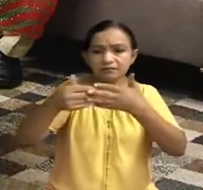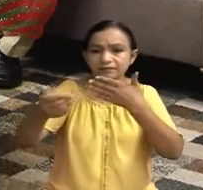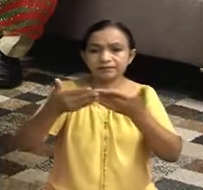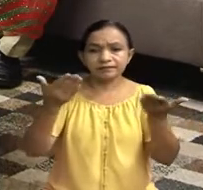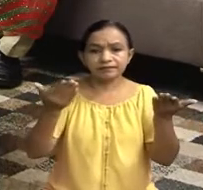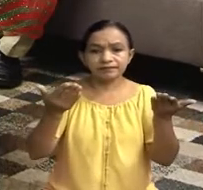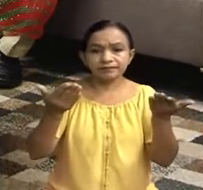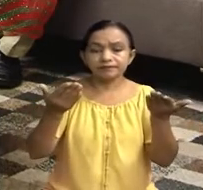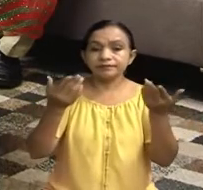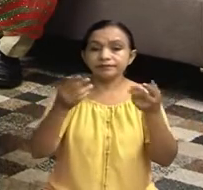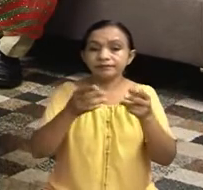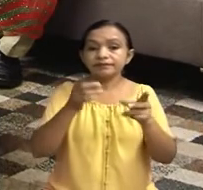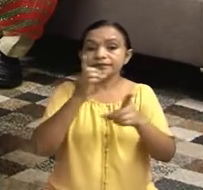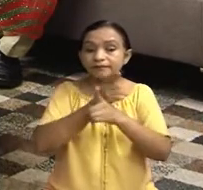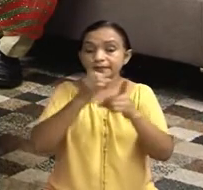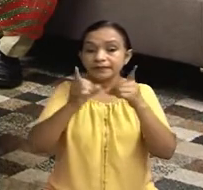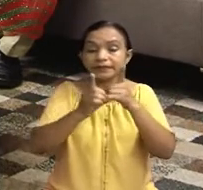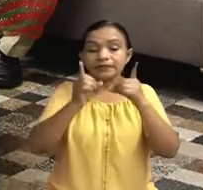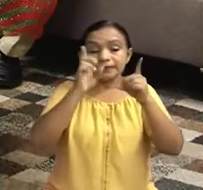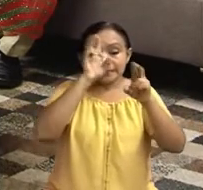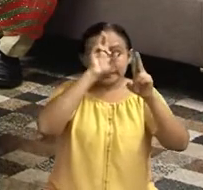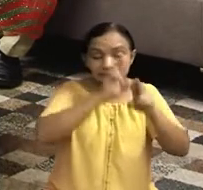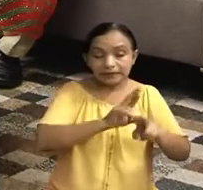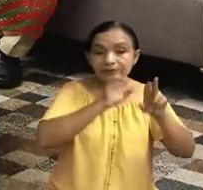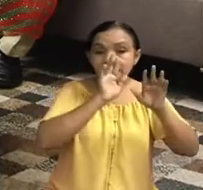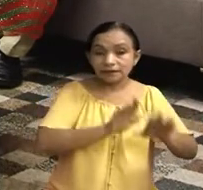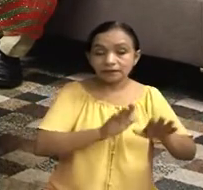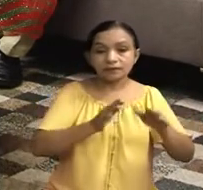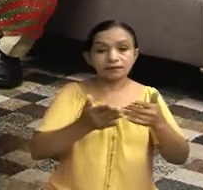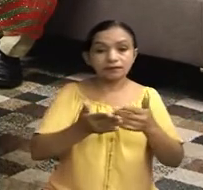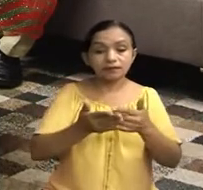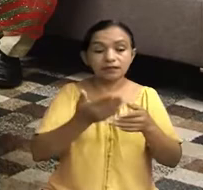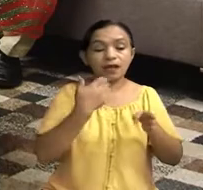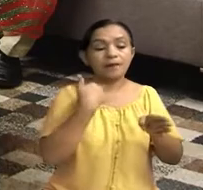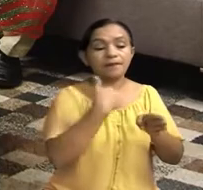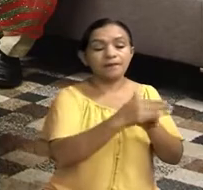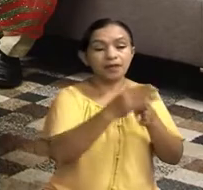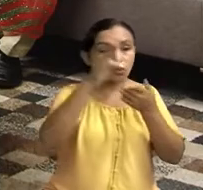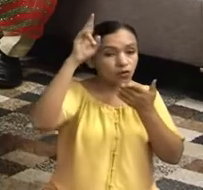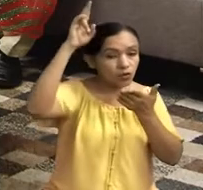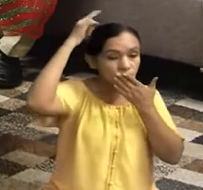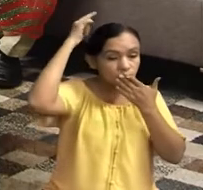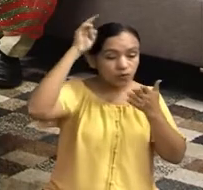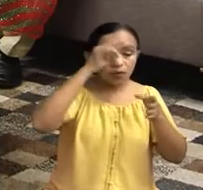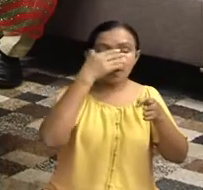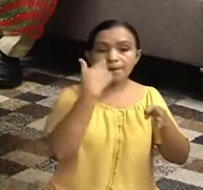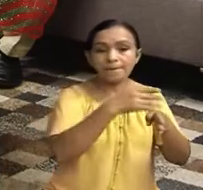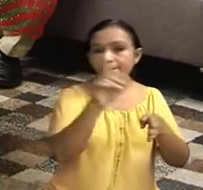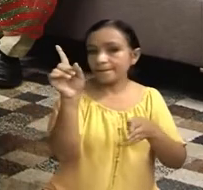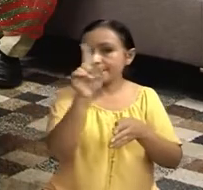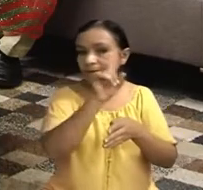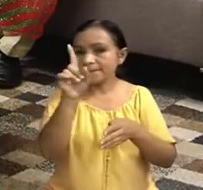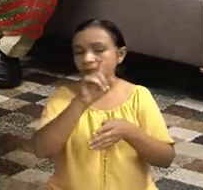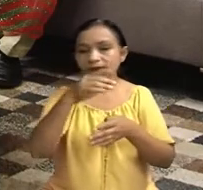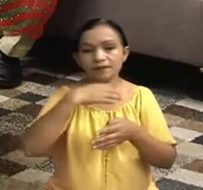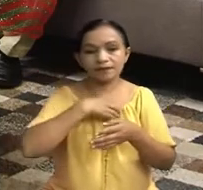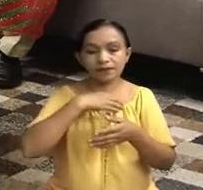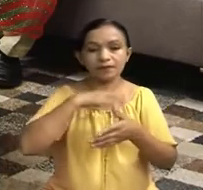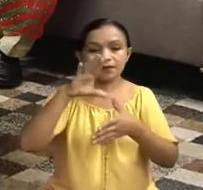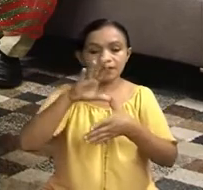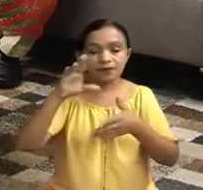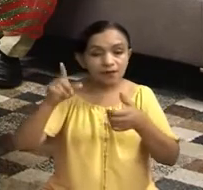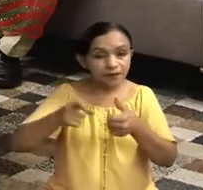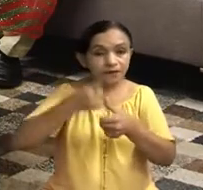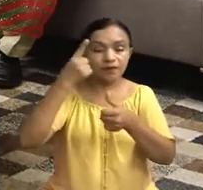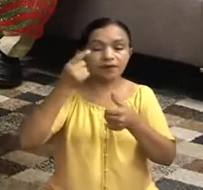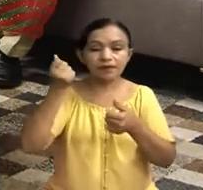también que puede ser, se complementan, pero no debe ser excluida. El aporte cultural nuestro, ¿no? Americano, de los originarios, de